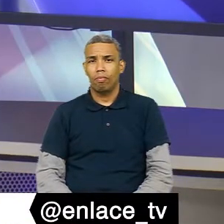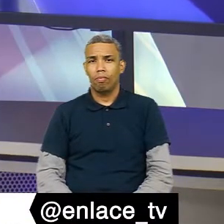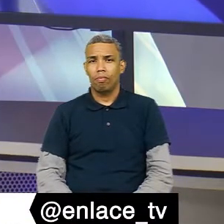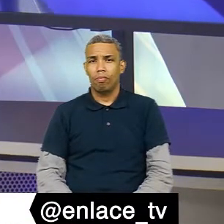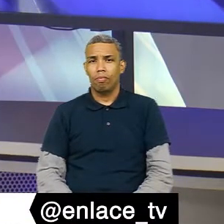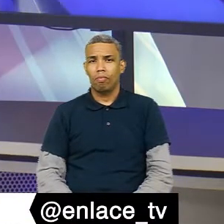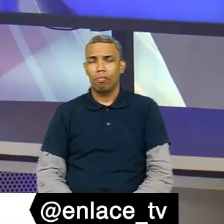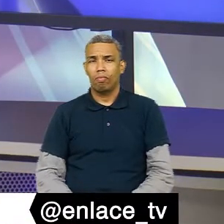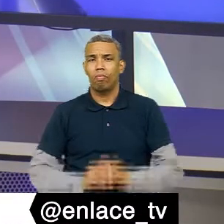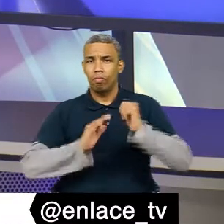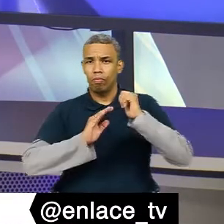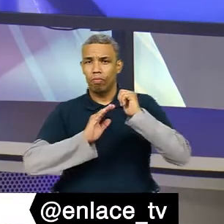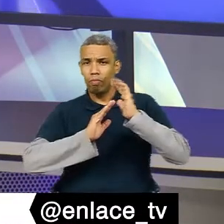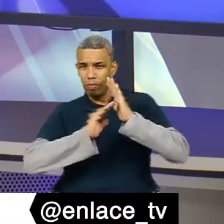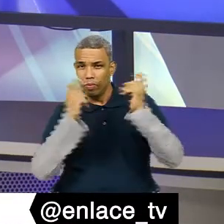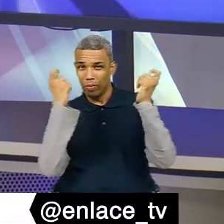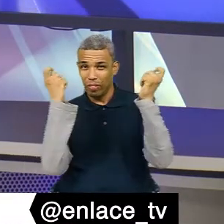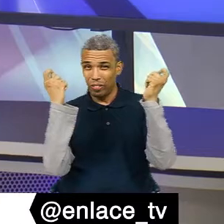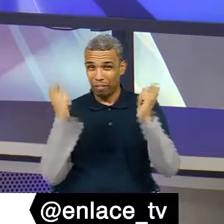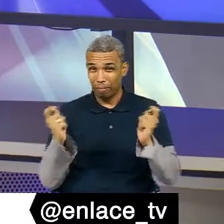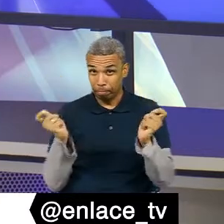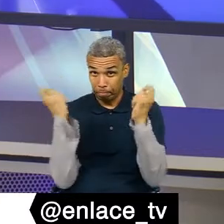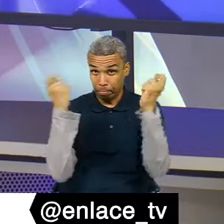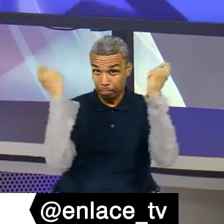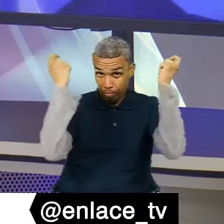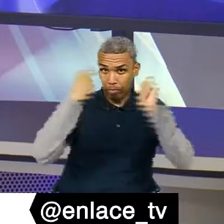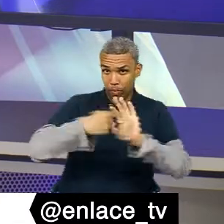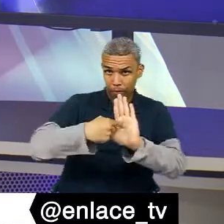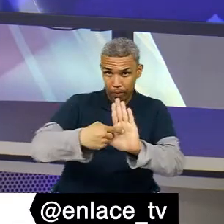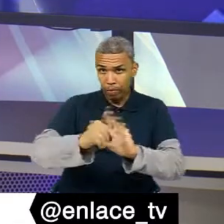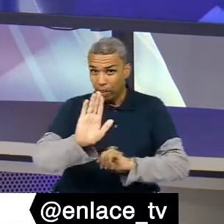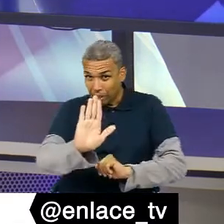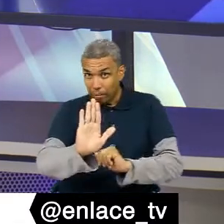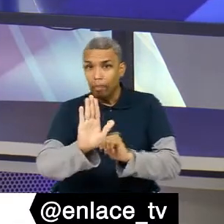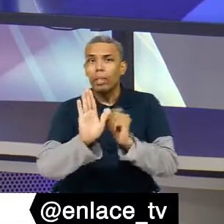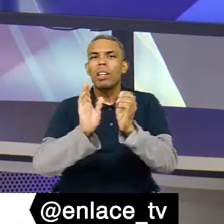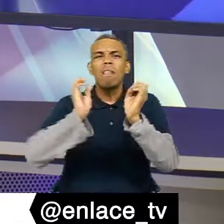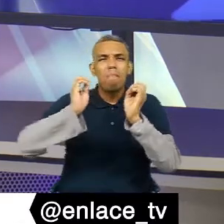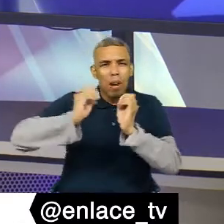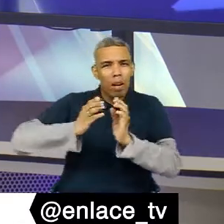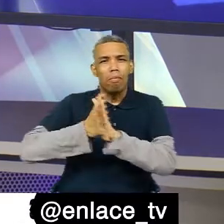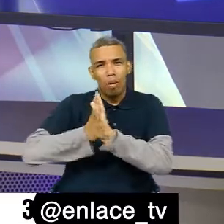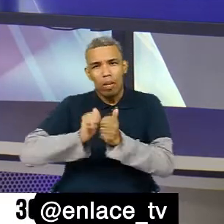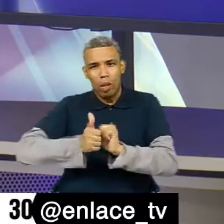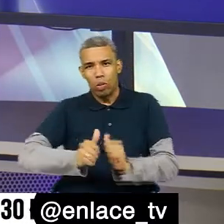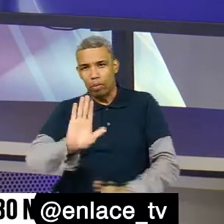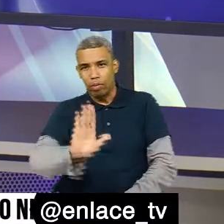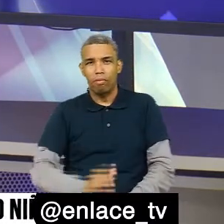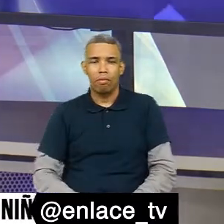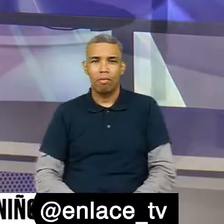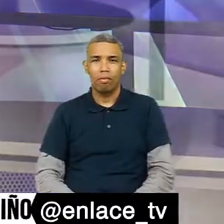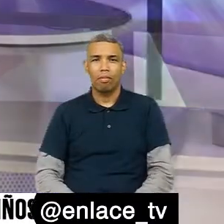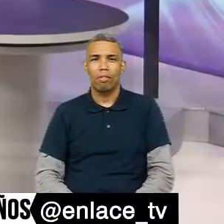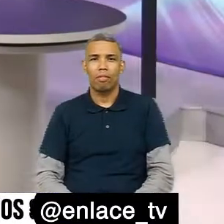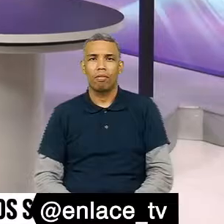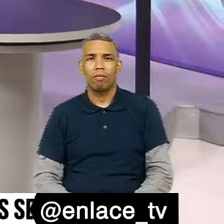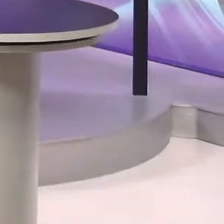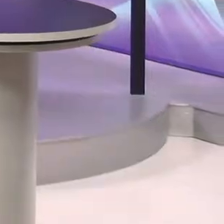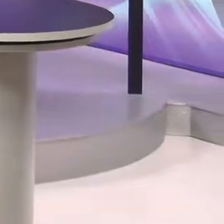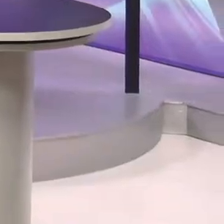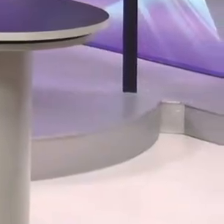Nosotros hacemos un reconocimiento a los que hacen posible el noticiero que usted quiere ver, y ya viene toda la información deportiva después de la pausa.